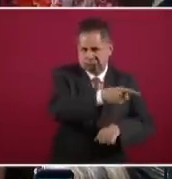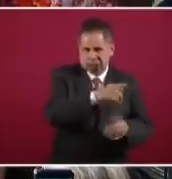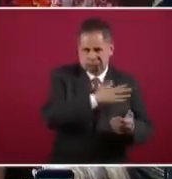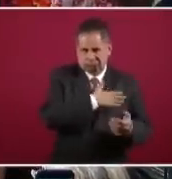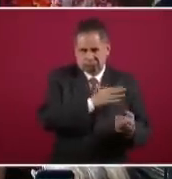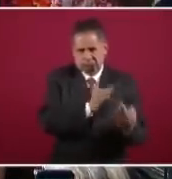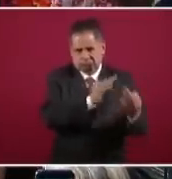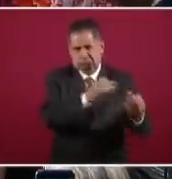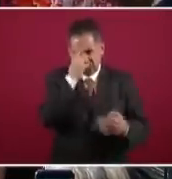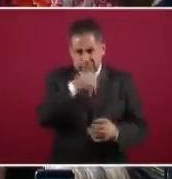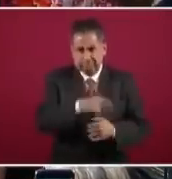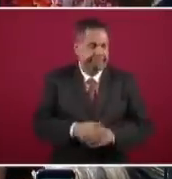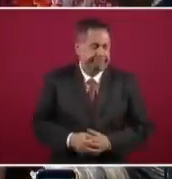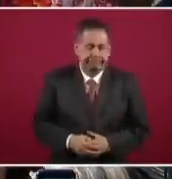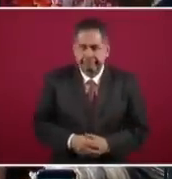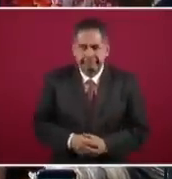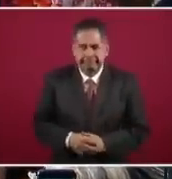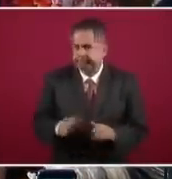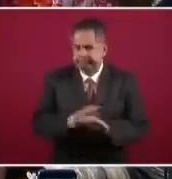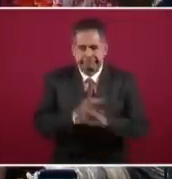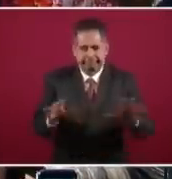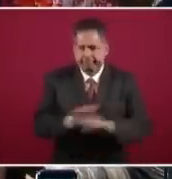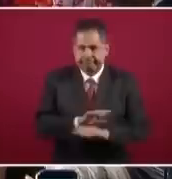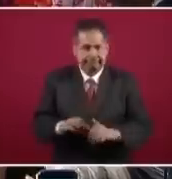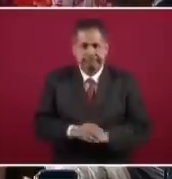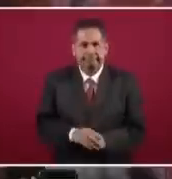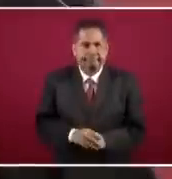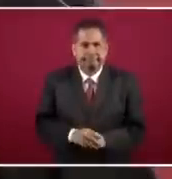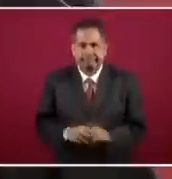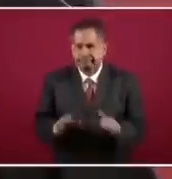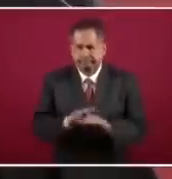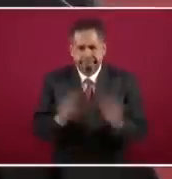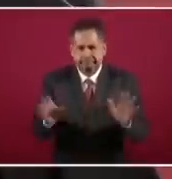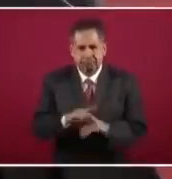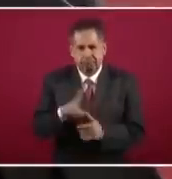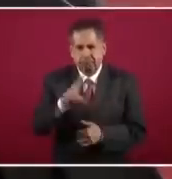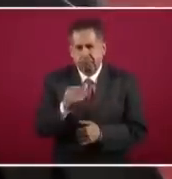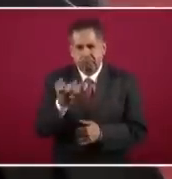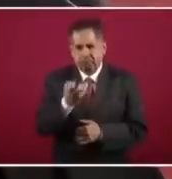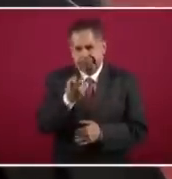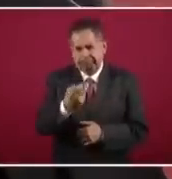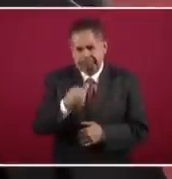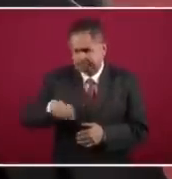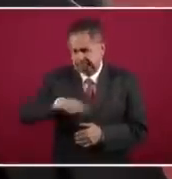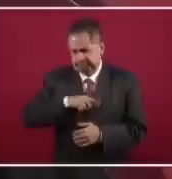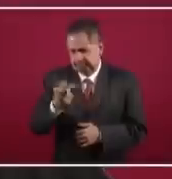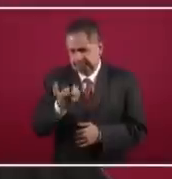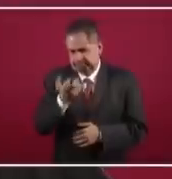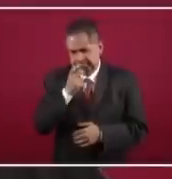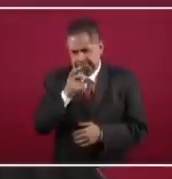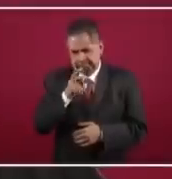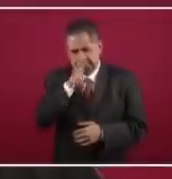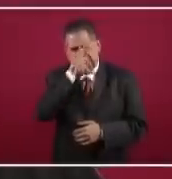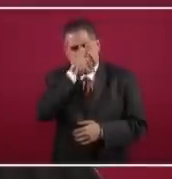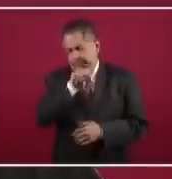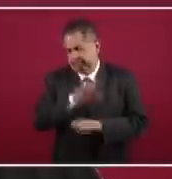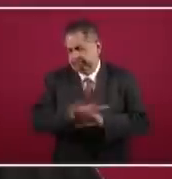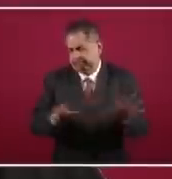lo llamara a cuentas. No es cierto, nosotros no hacemos eso, no